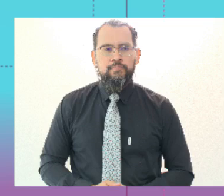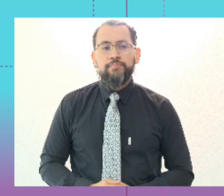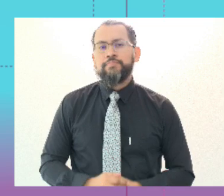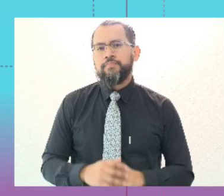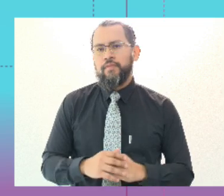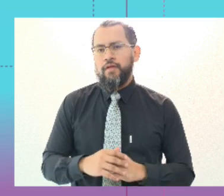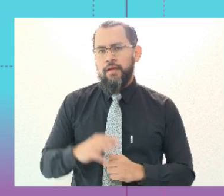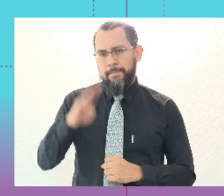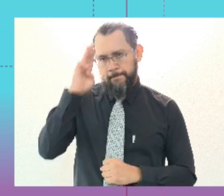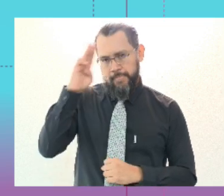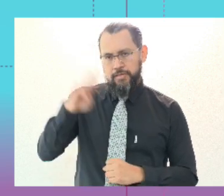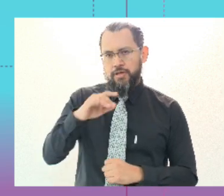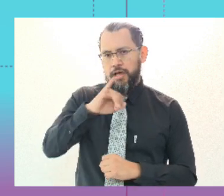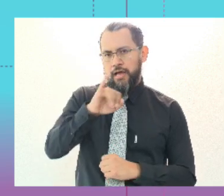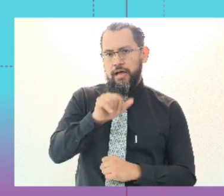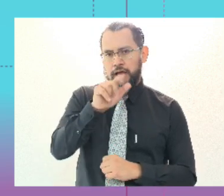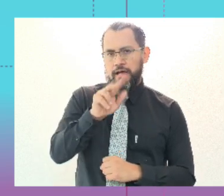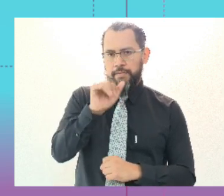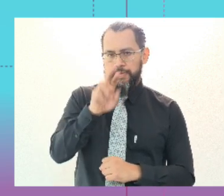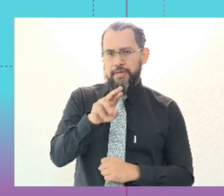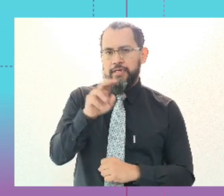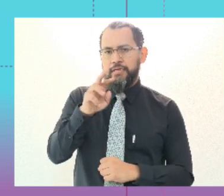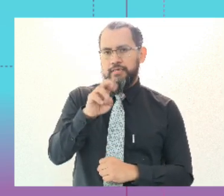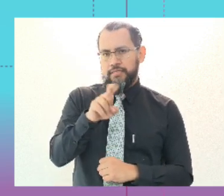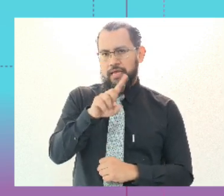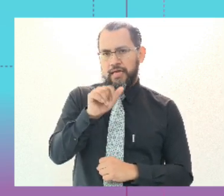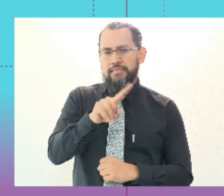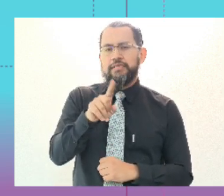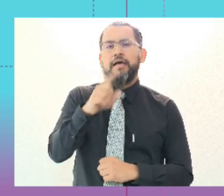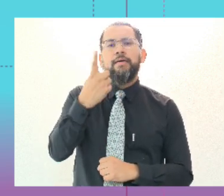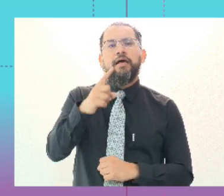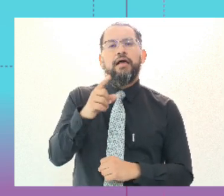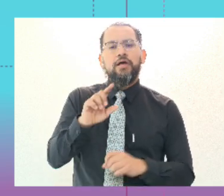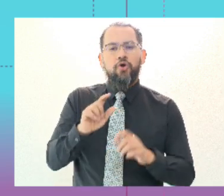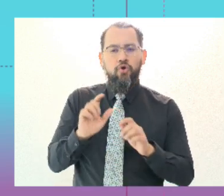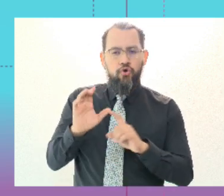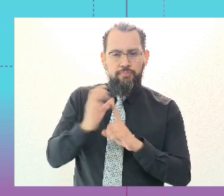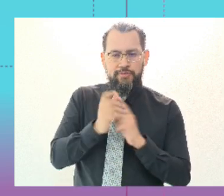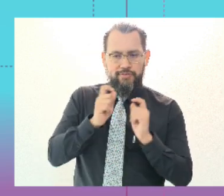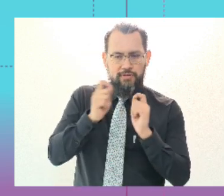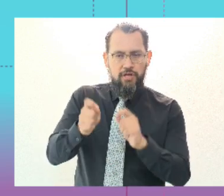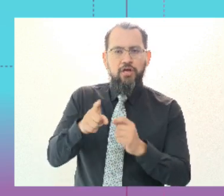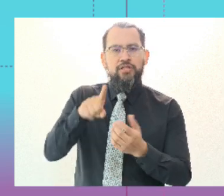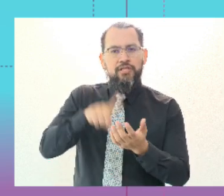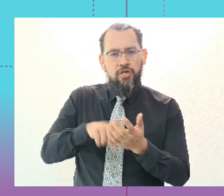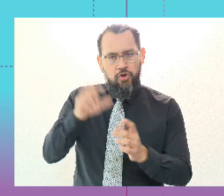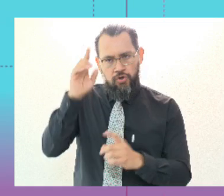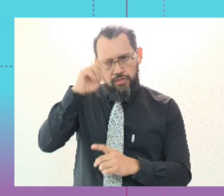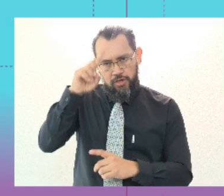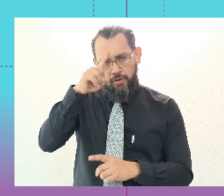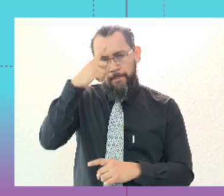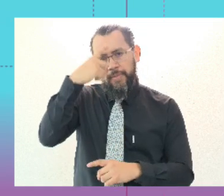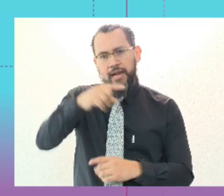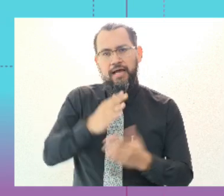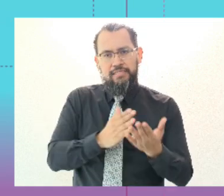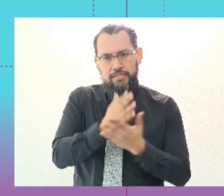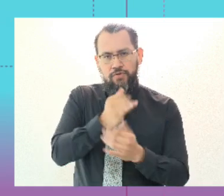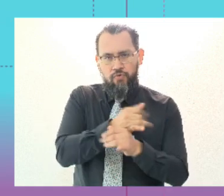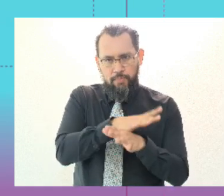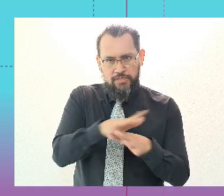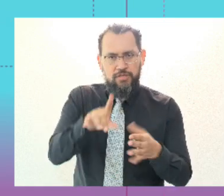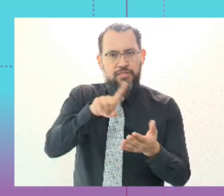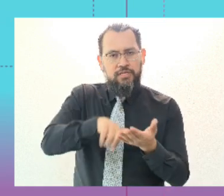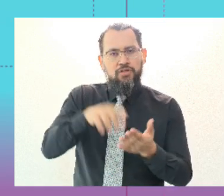El maestro Javier Díez de Urdanibia del Valle, comisionado integrante del Consejo General del Instituto Coahuilense de Acceso a la Información